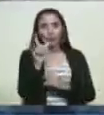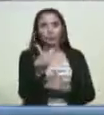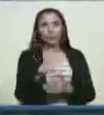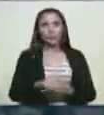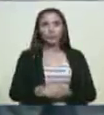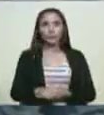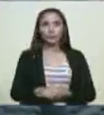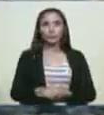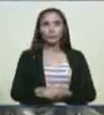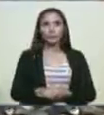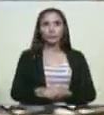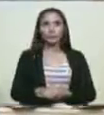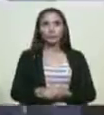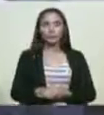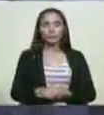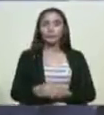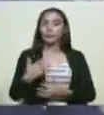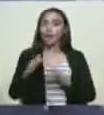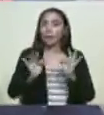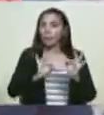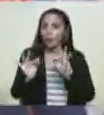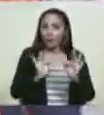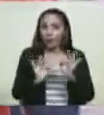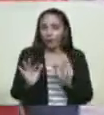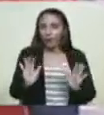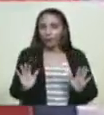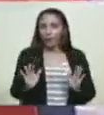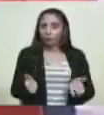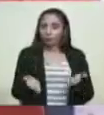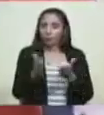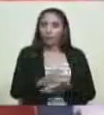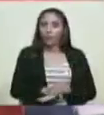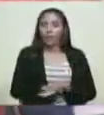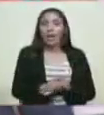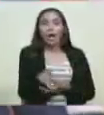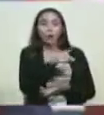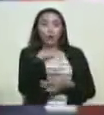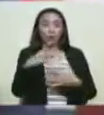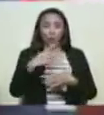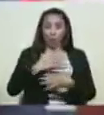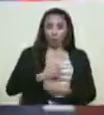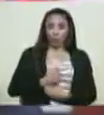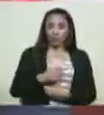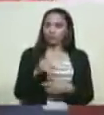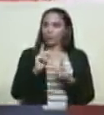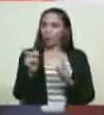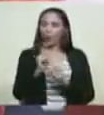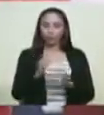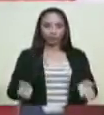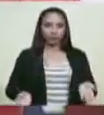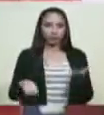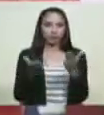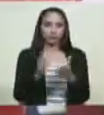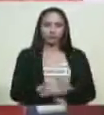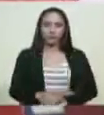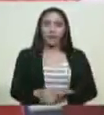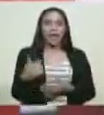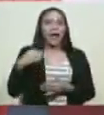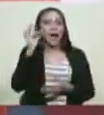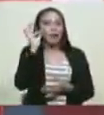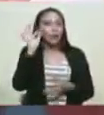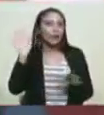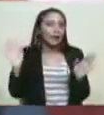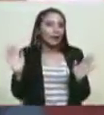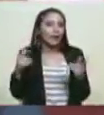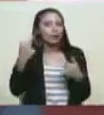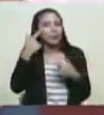Tenemos que preparar la maquinaria. Que nadie se confíe. Que nadie crea que ya ganamos,